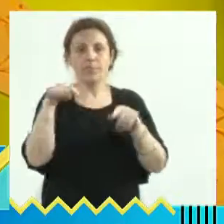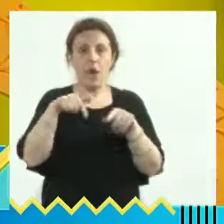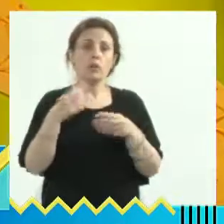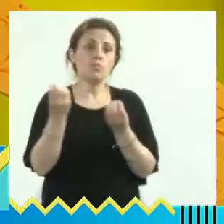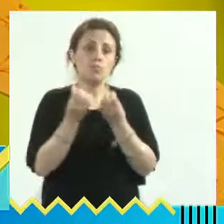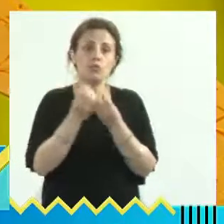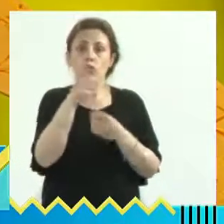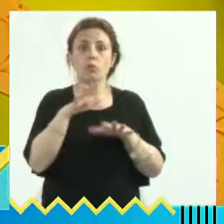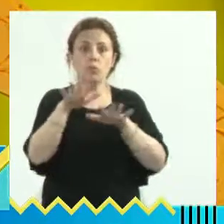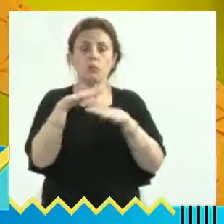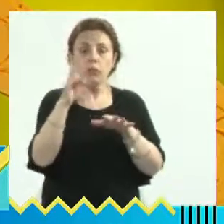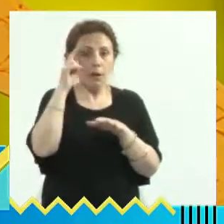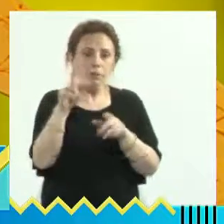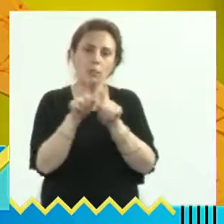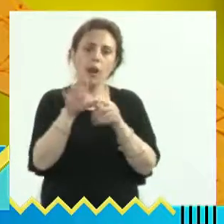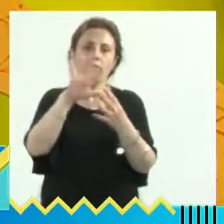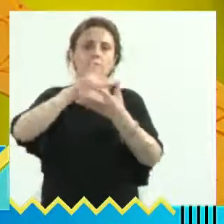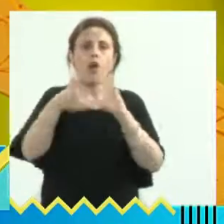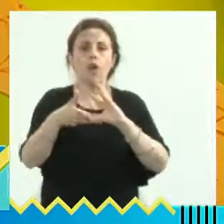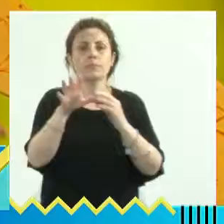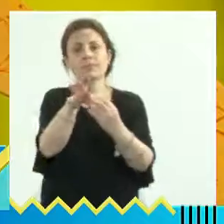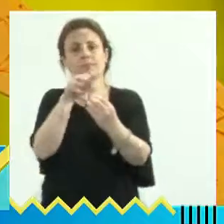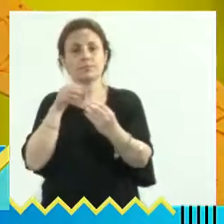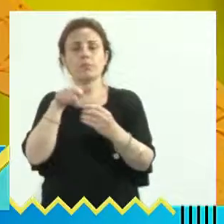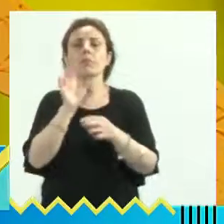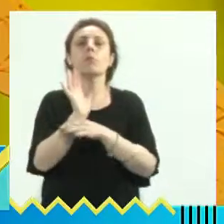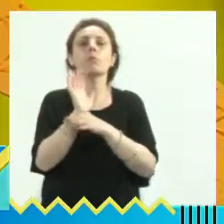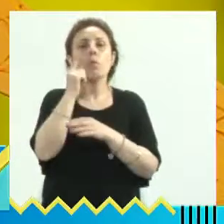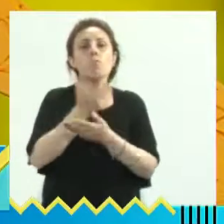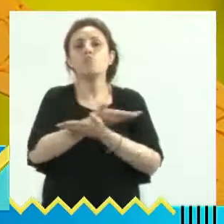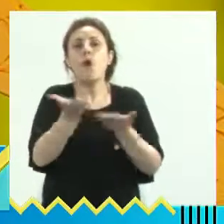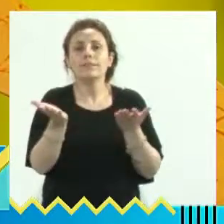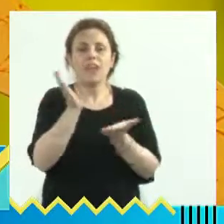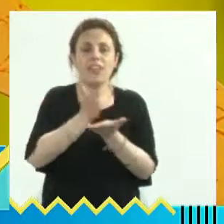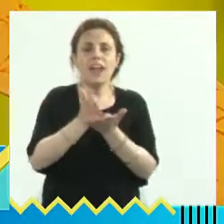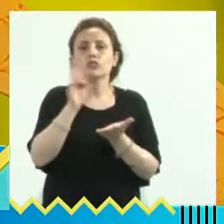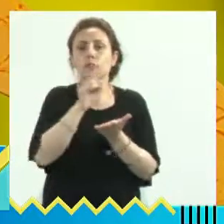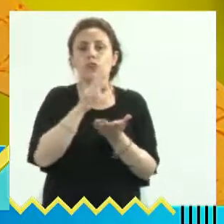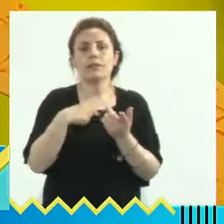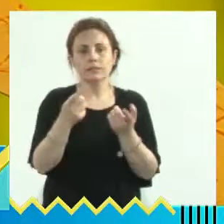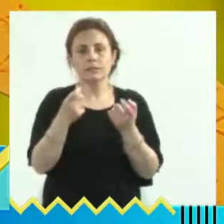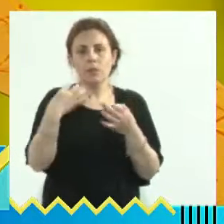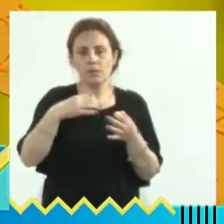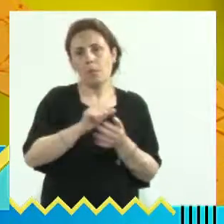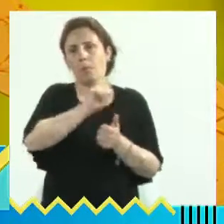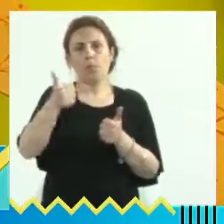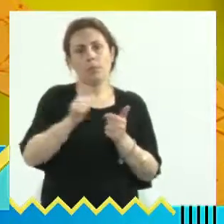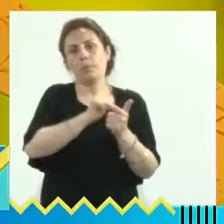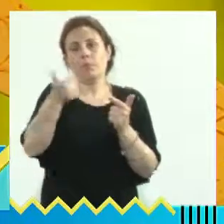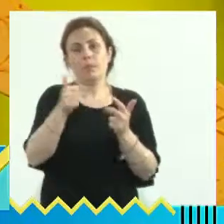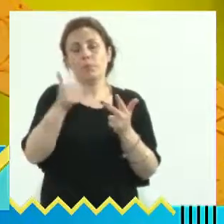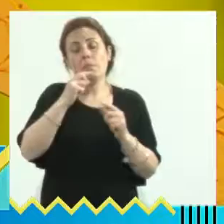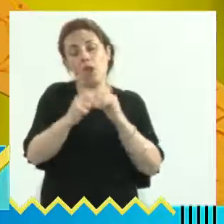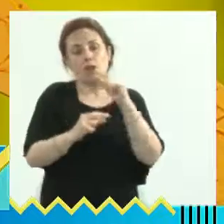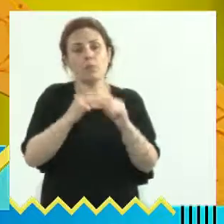las calles, y que no es más que otra muestra histórica de que los derechos las mujeres los hemos conseguido de esa forma, como se